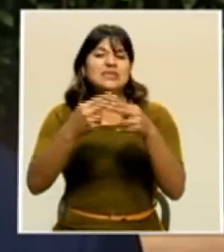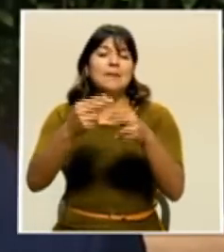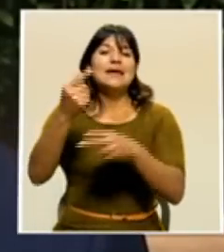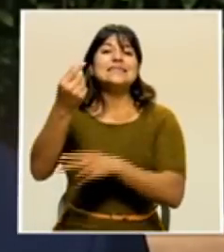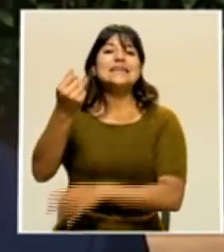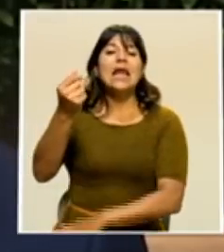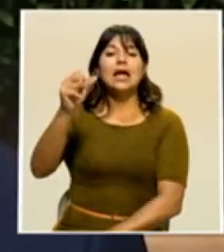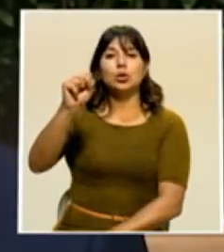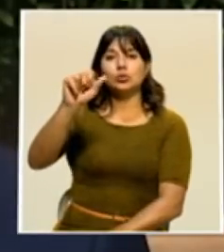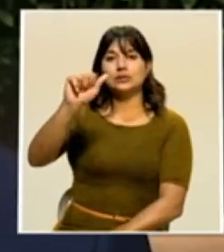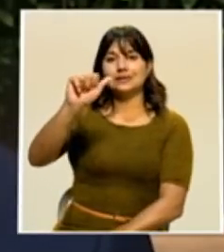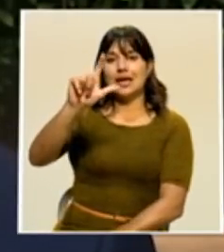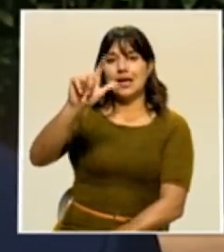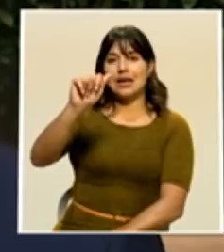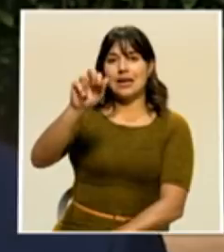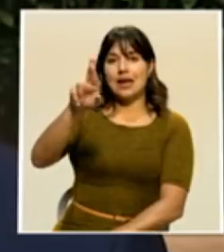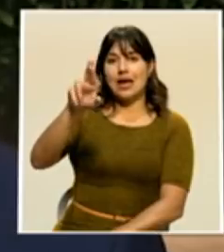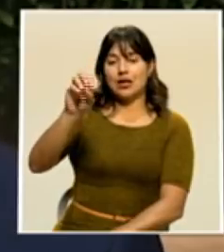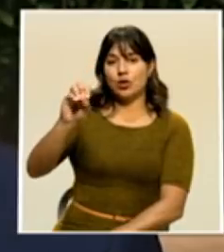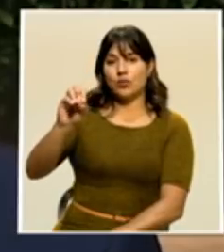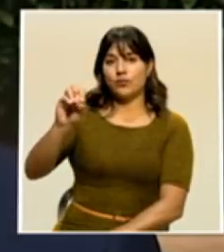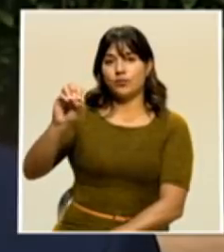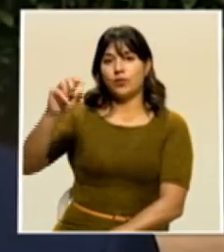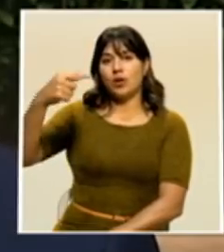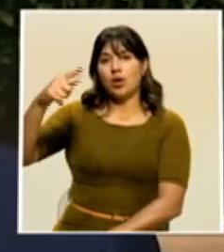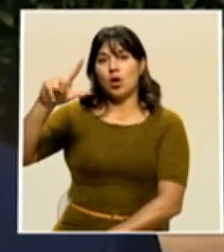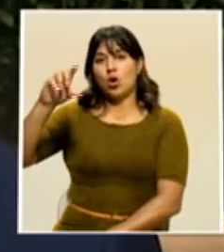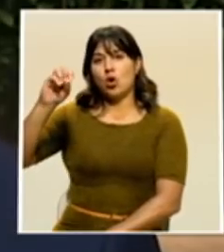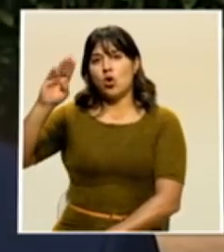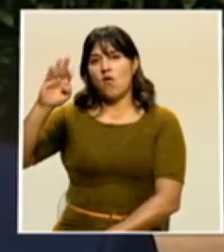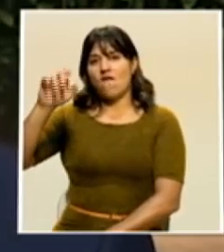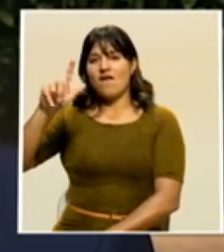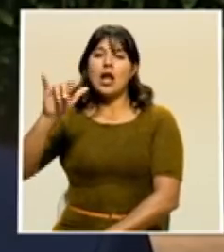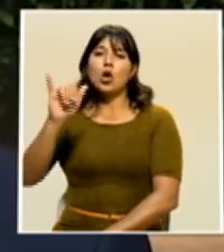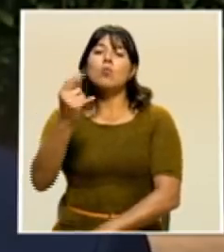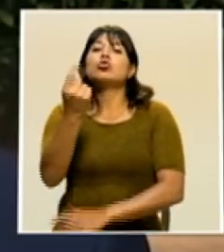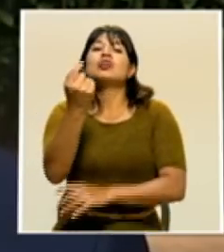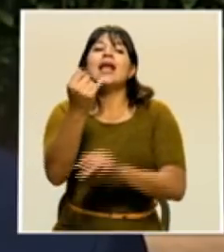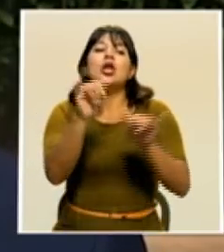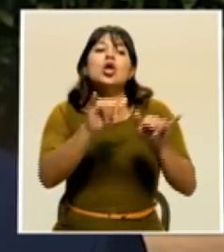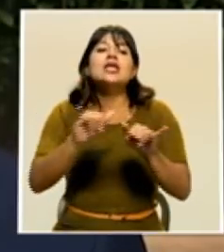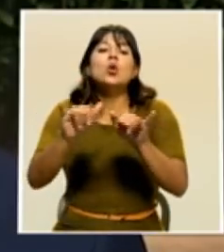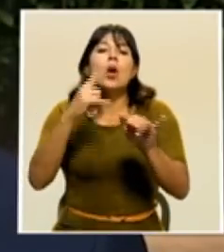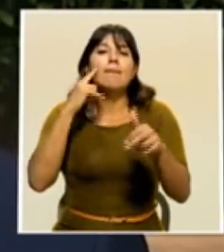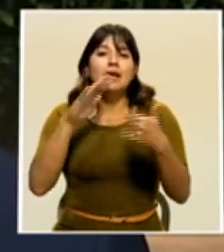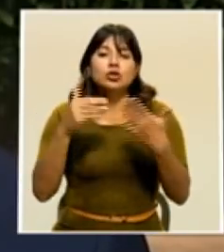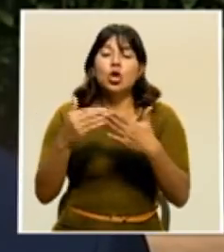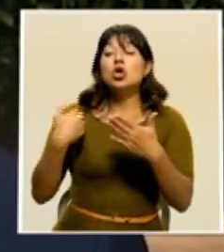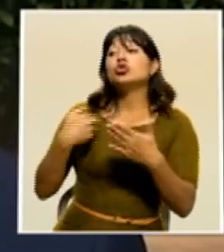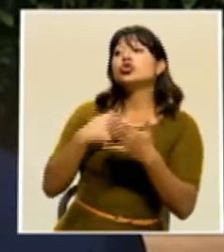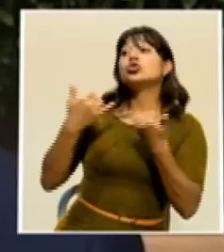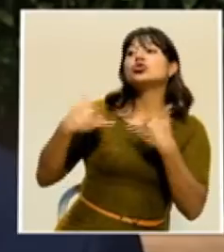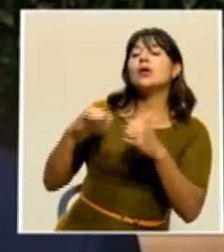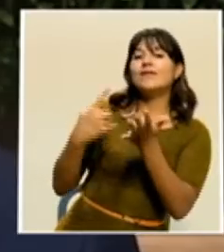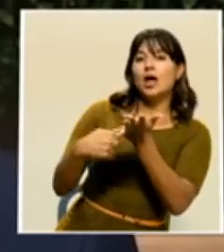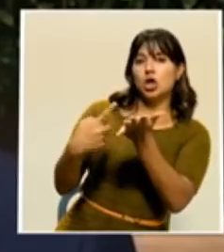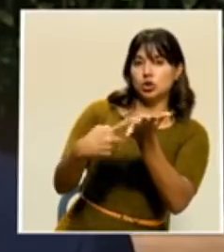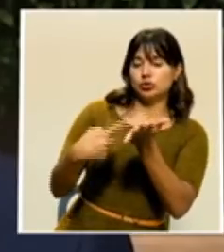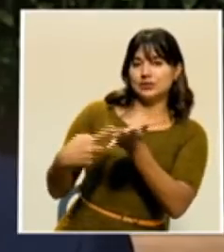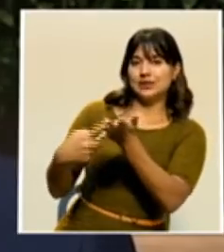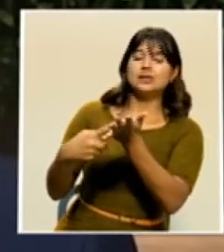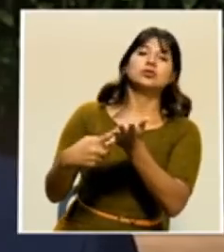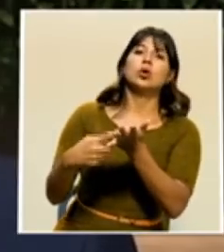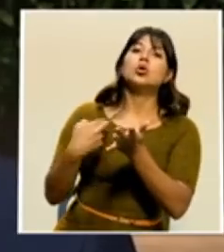este consenso. La idea es que salgamos con una posición que se dictamine y que venga al plenario, en donde se incluya